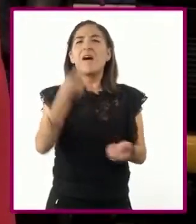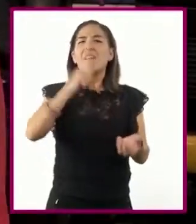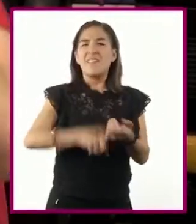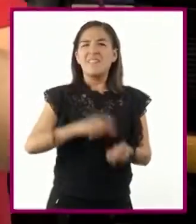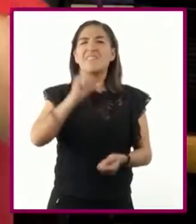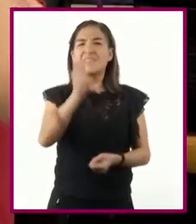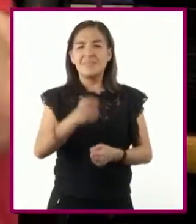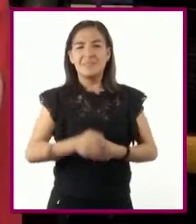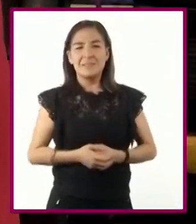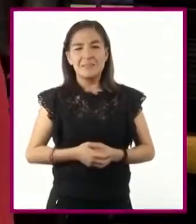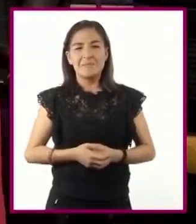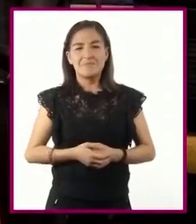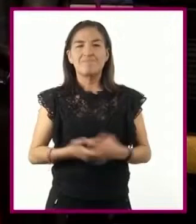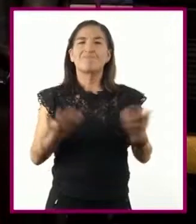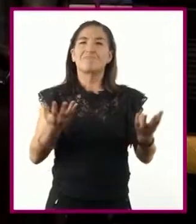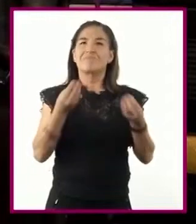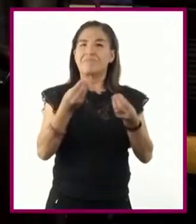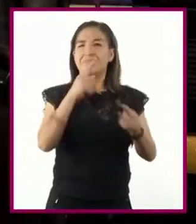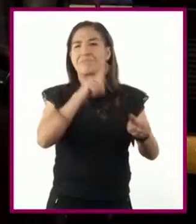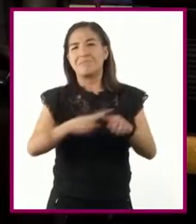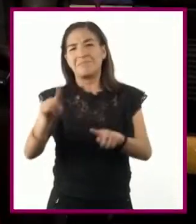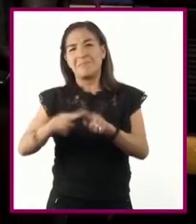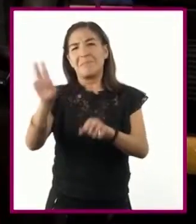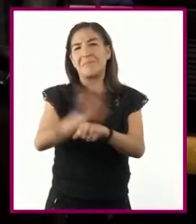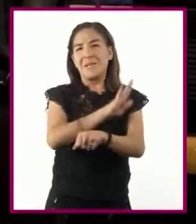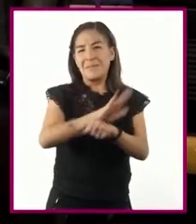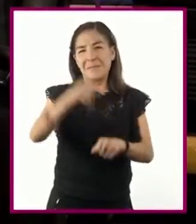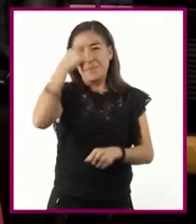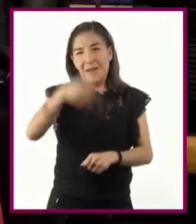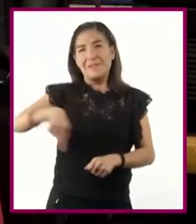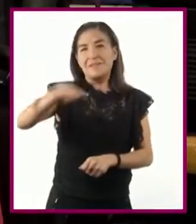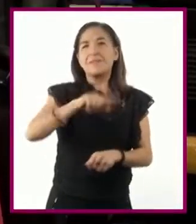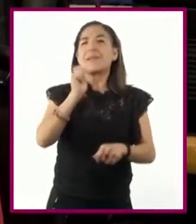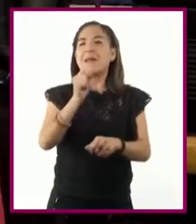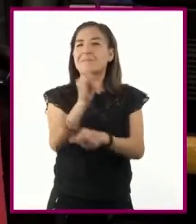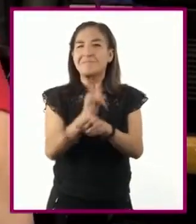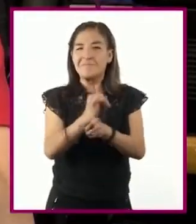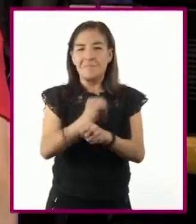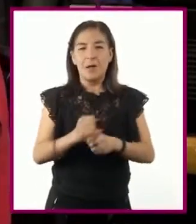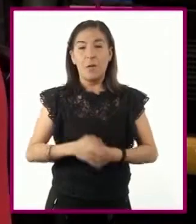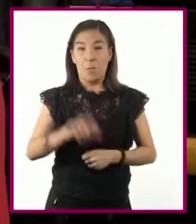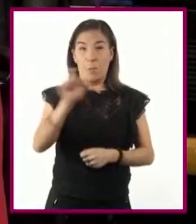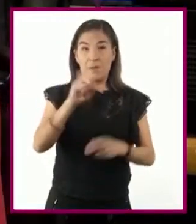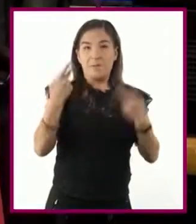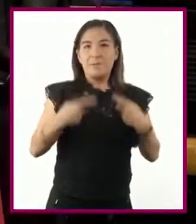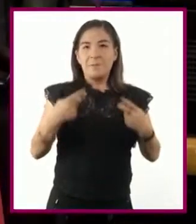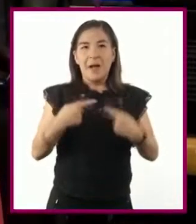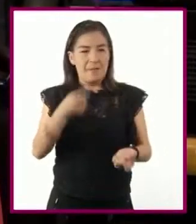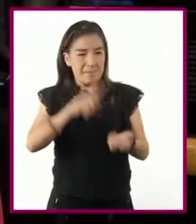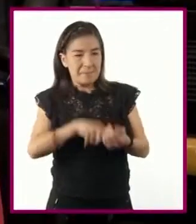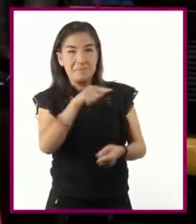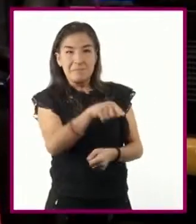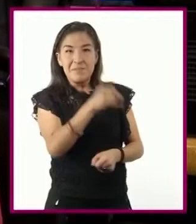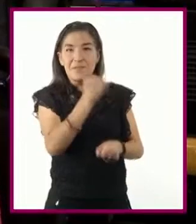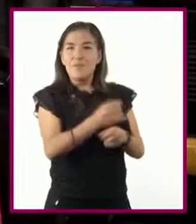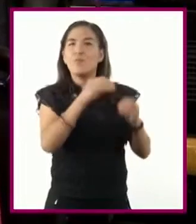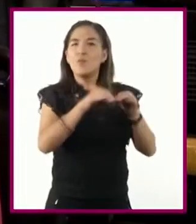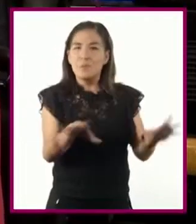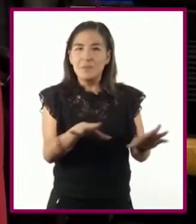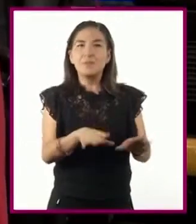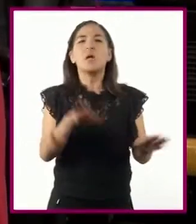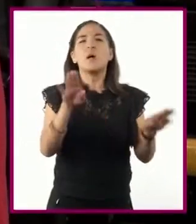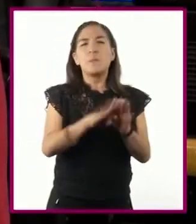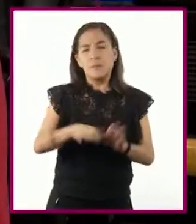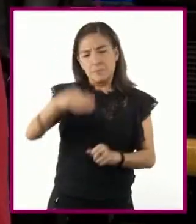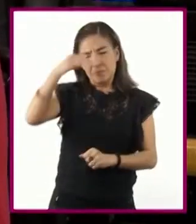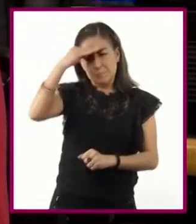aporta múltiples beneficios a quien la realiza. Uno de ellos es que cuando una persona adquiere información,